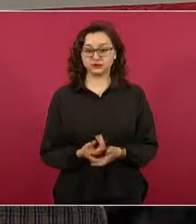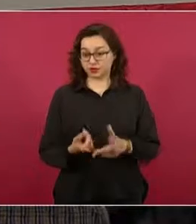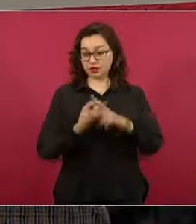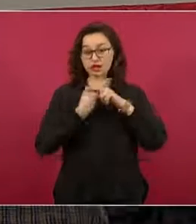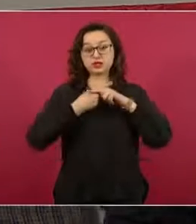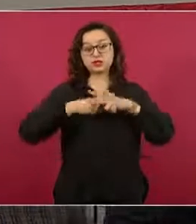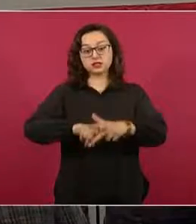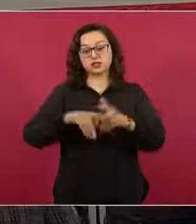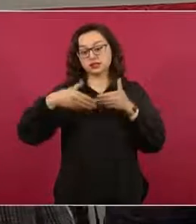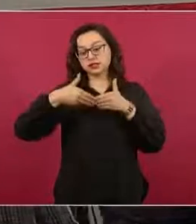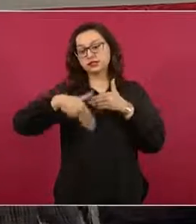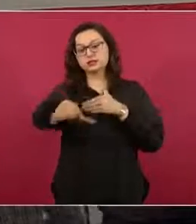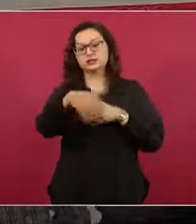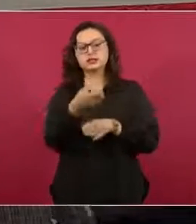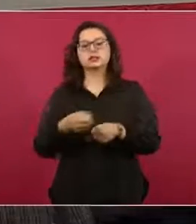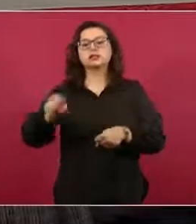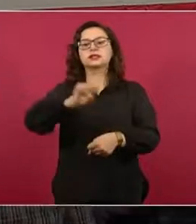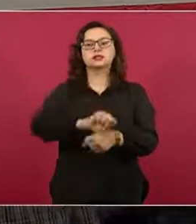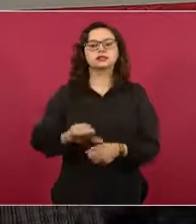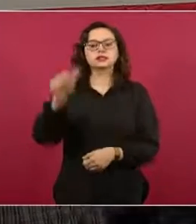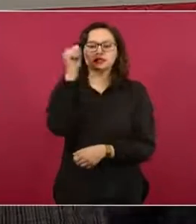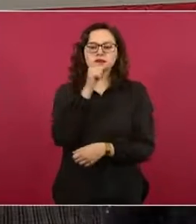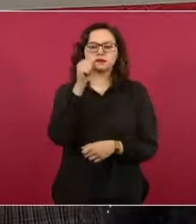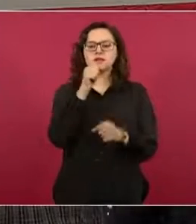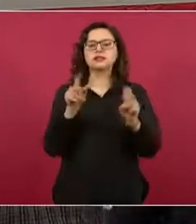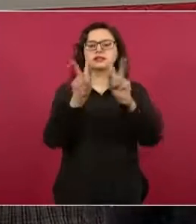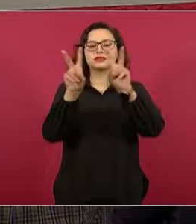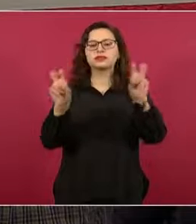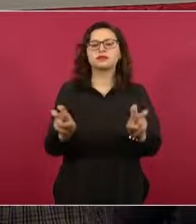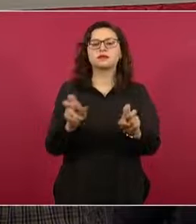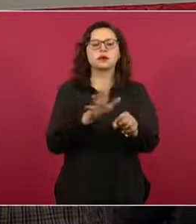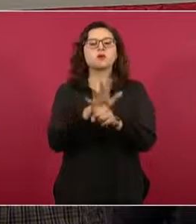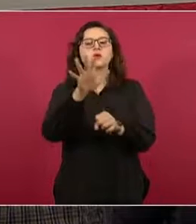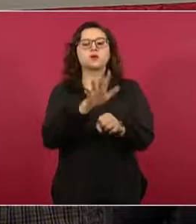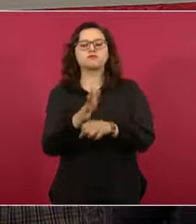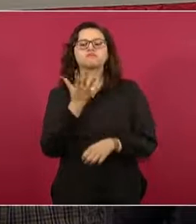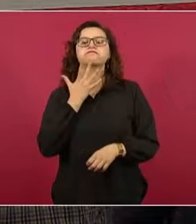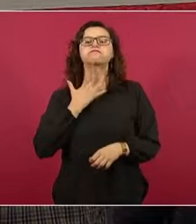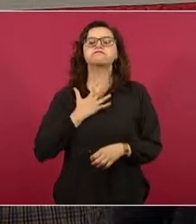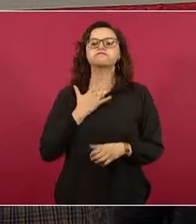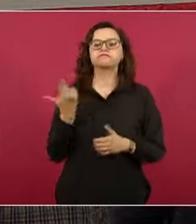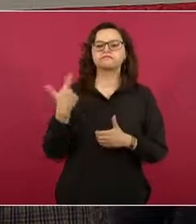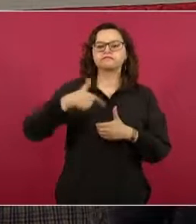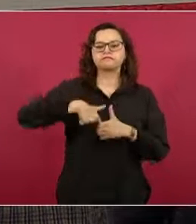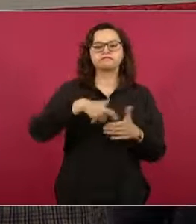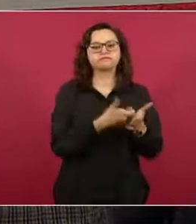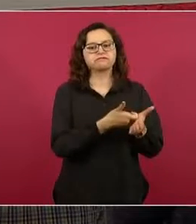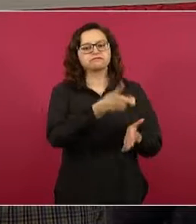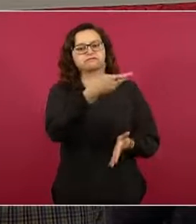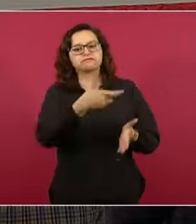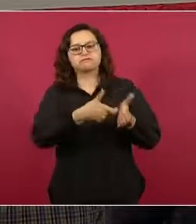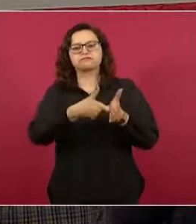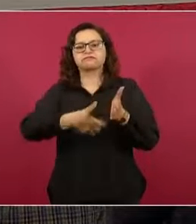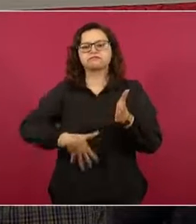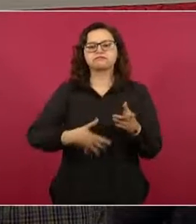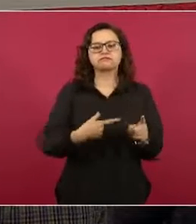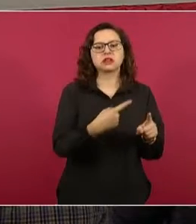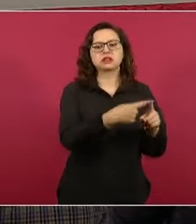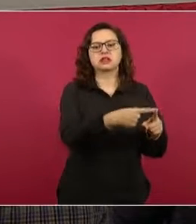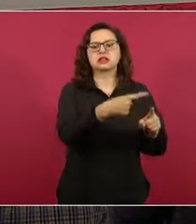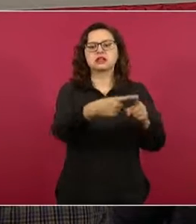como siempre, con el quién es quién en los precios de los combustibles. Ricardo